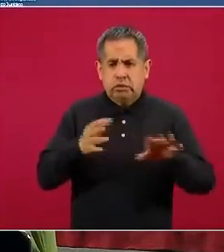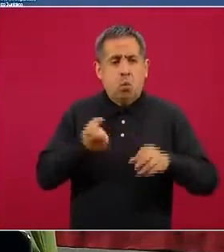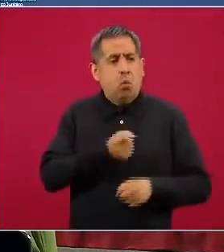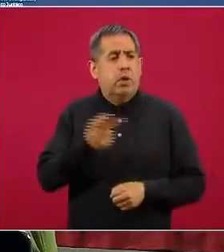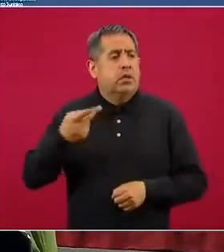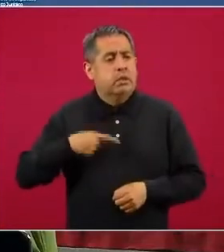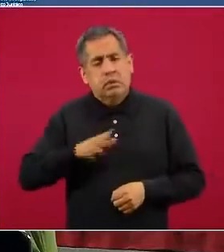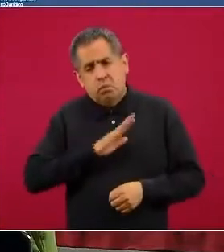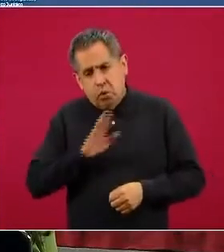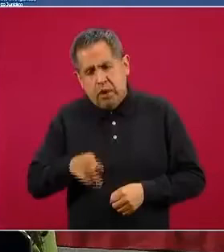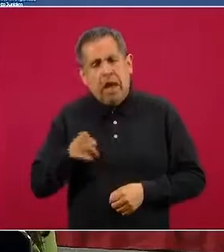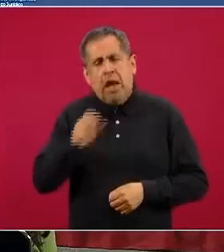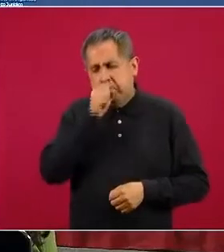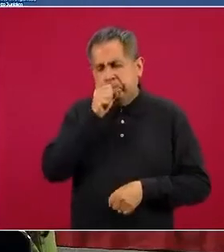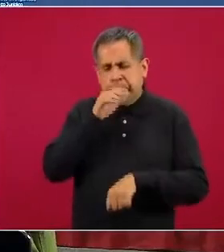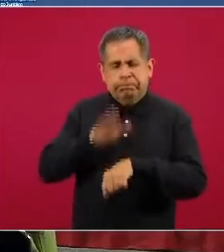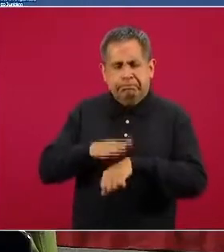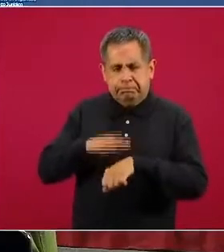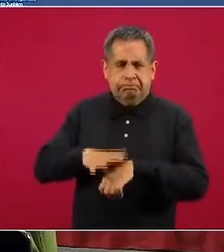exceso de mortalidad.